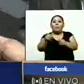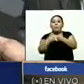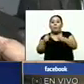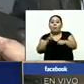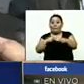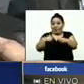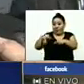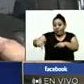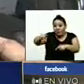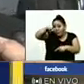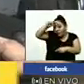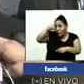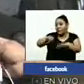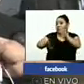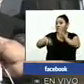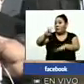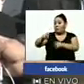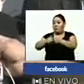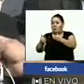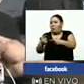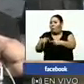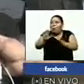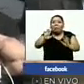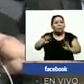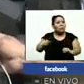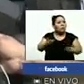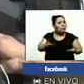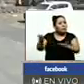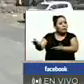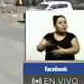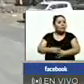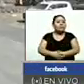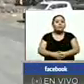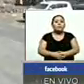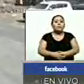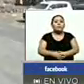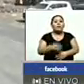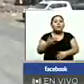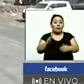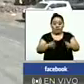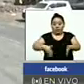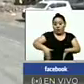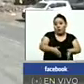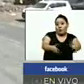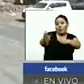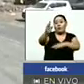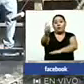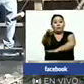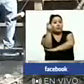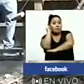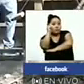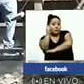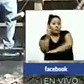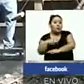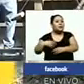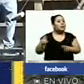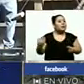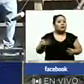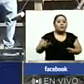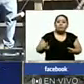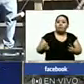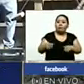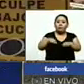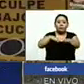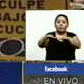17 millones de dólares y a pesar de eso le adjudicaron a la empresa. El bypass del puerto de la Libertad pretende agilizar el tránsito